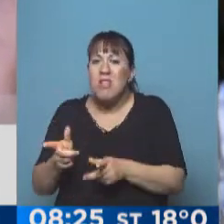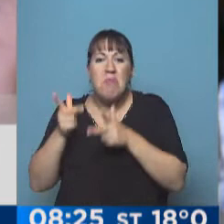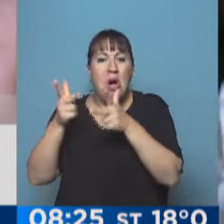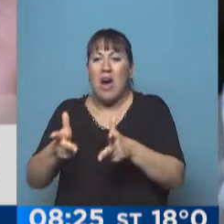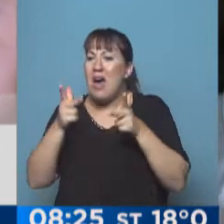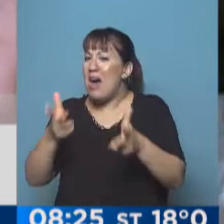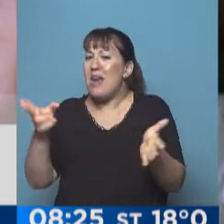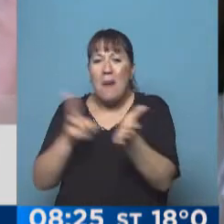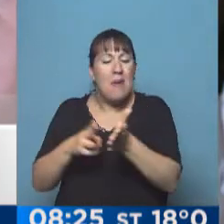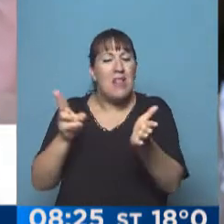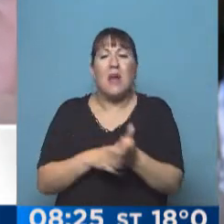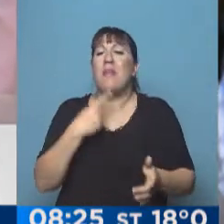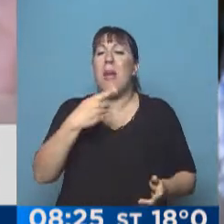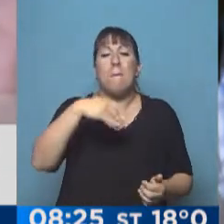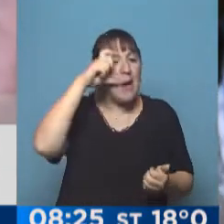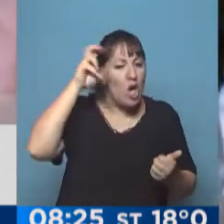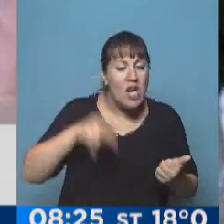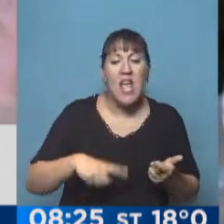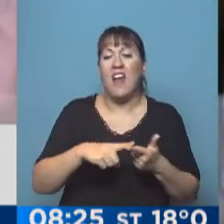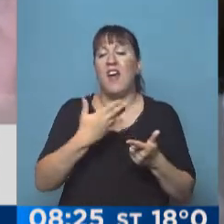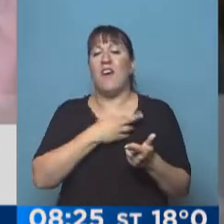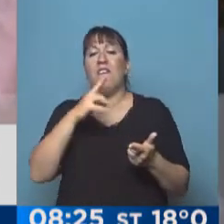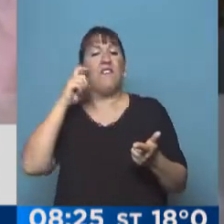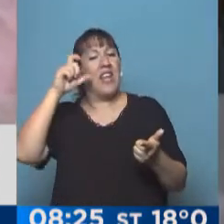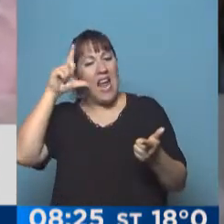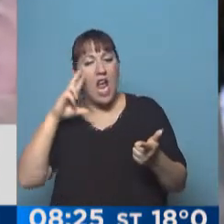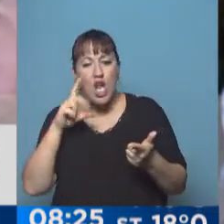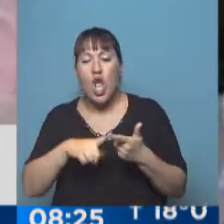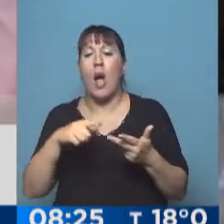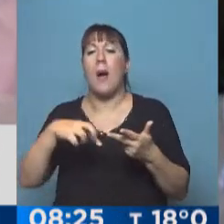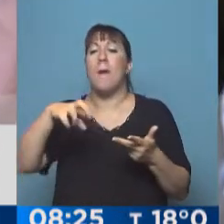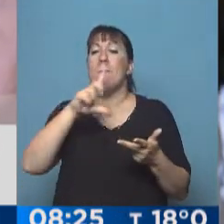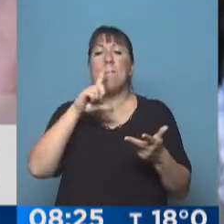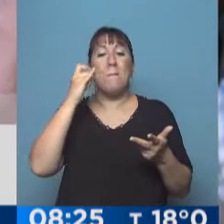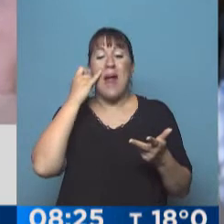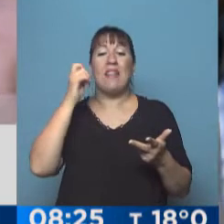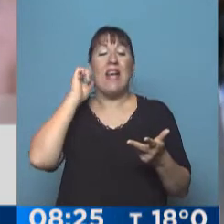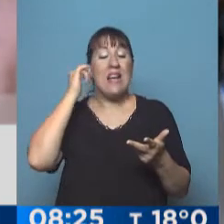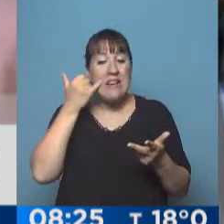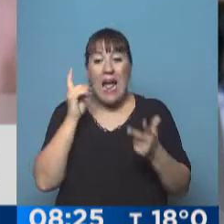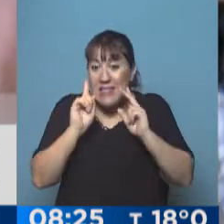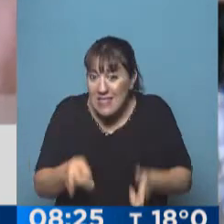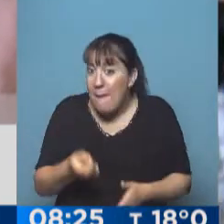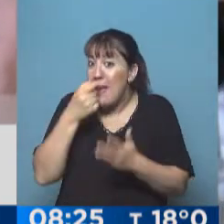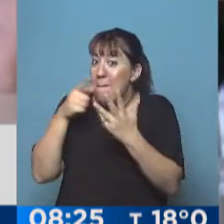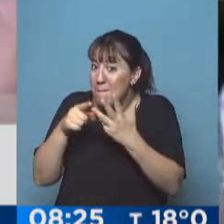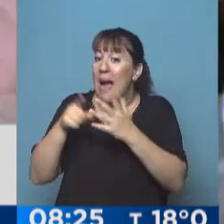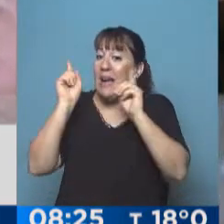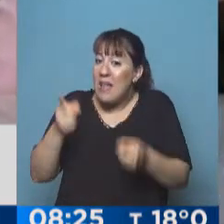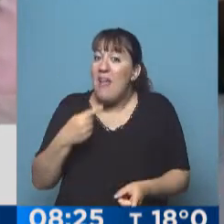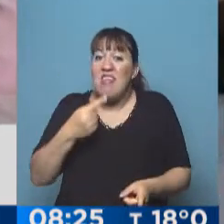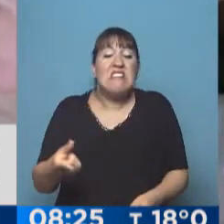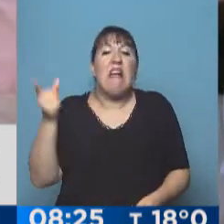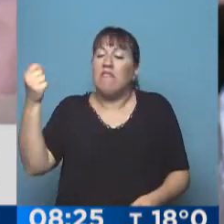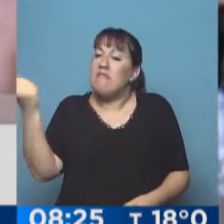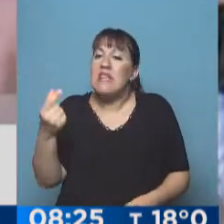lo dice frigerio lo dice prat-gay lo dicen todos incluyendo el propio macri que el dólar lo quieren